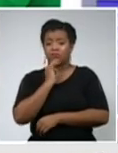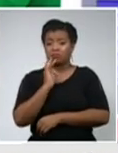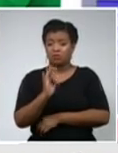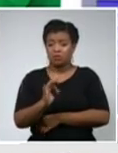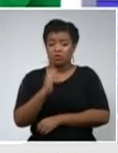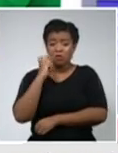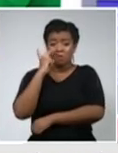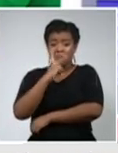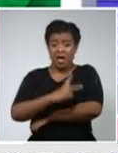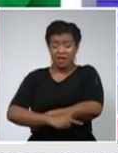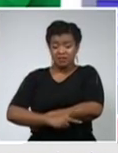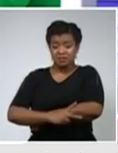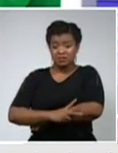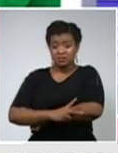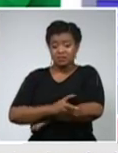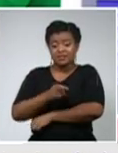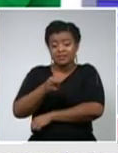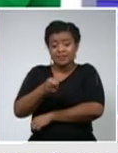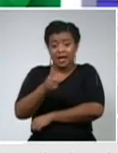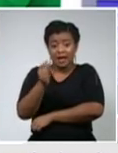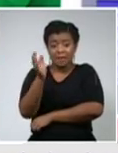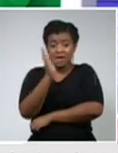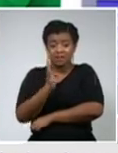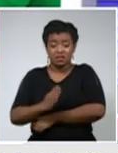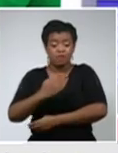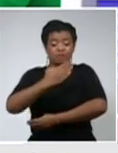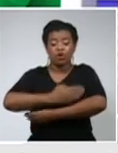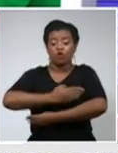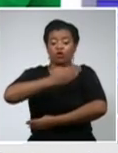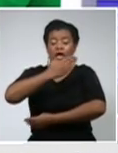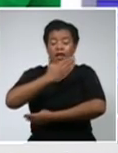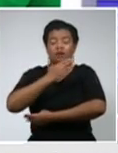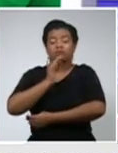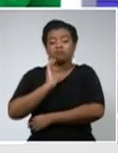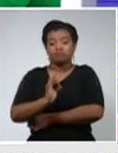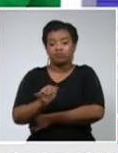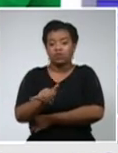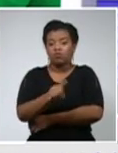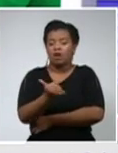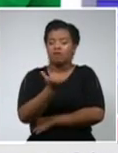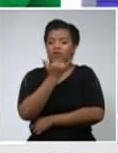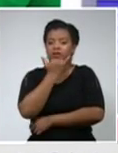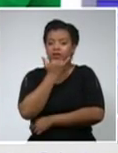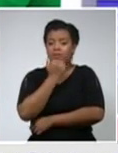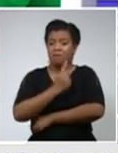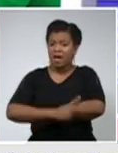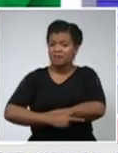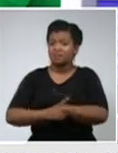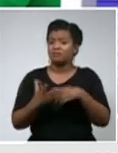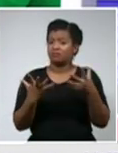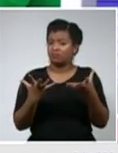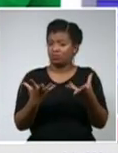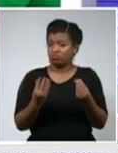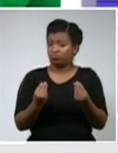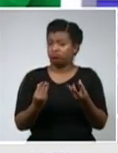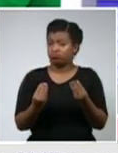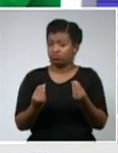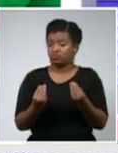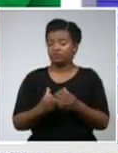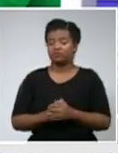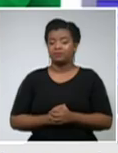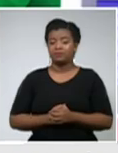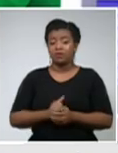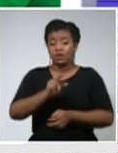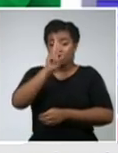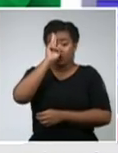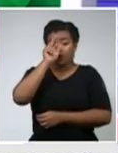son frontera con Brasil, que son un número importante. Él hacía una llamada de atención en este